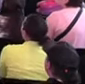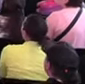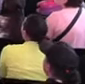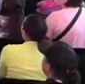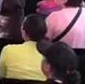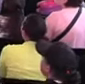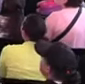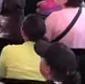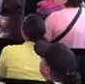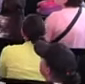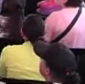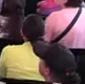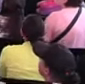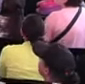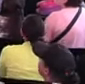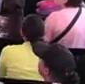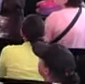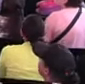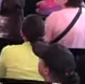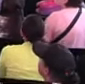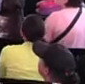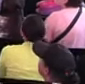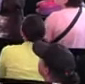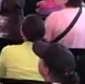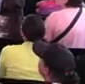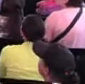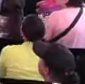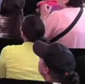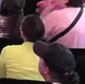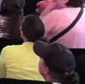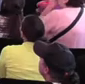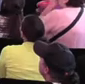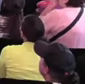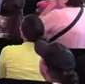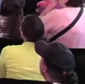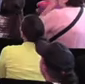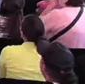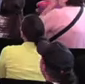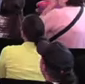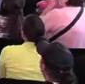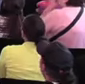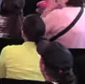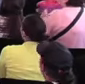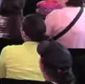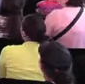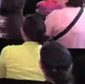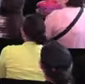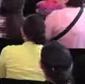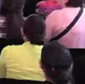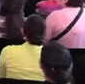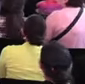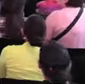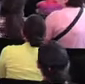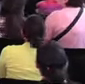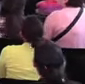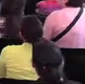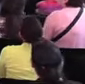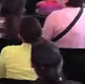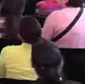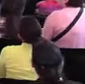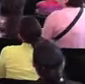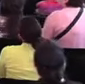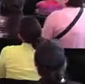Y al secretario municipal, don Luis Sandoval, para realizar en sesión extraordinaria la rendición de la cuenta pública de la